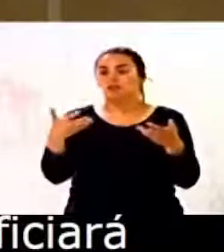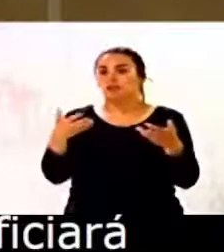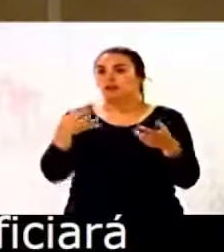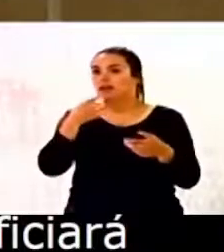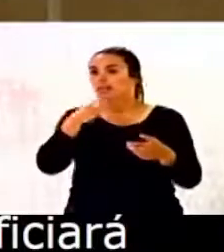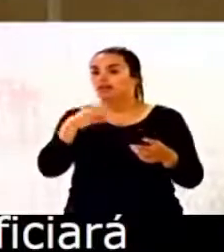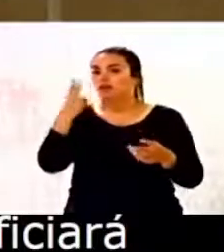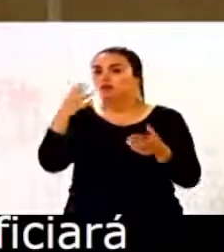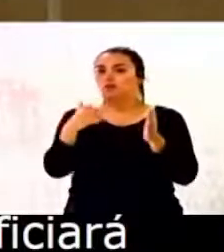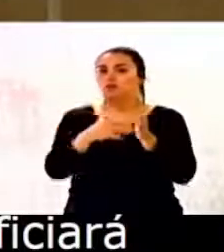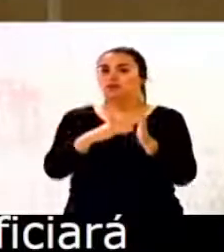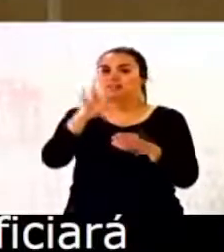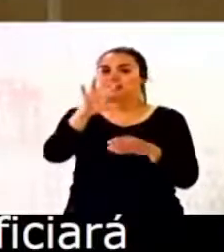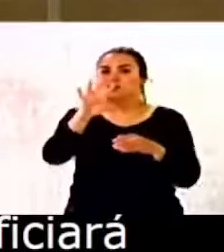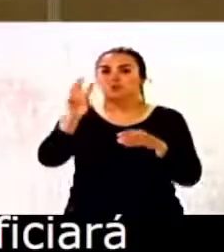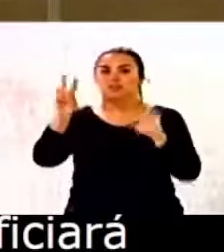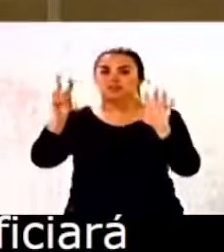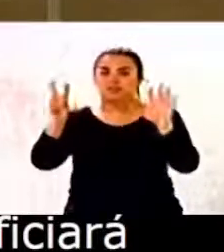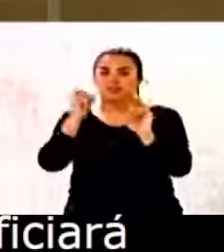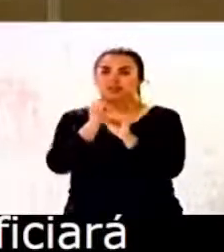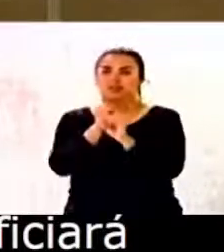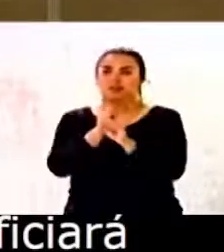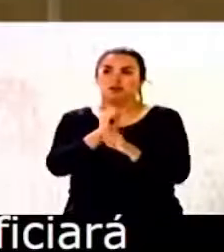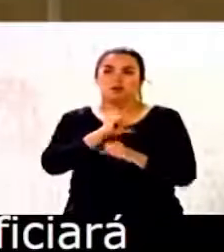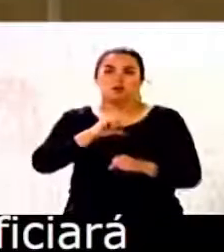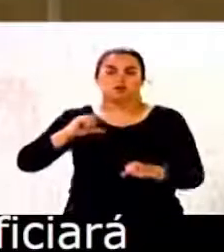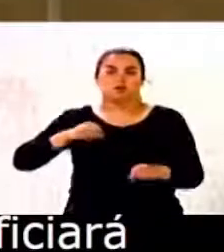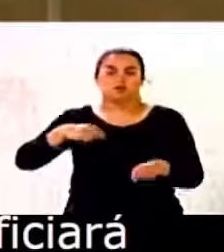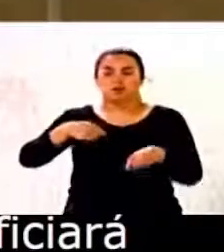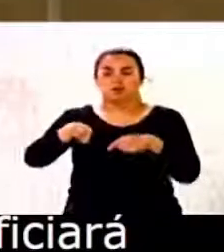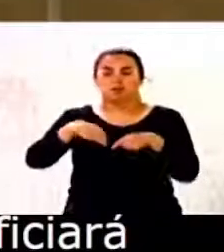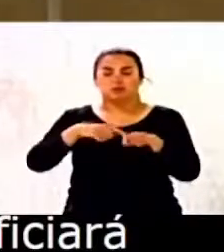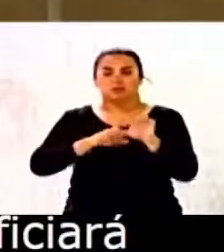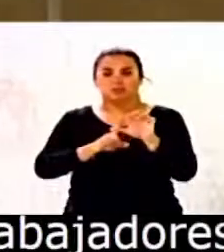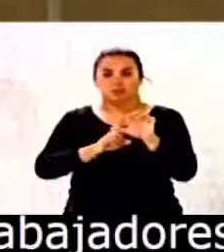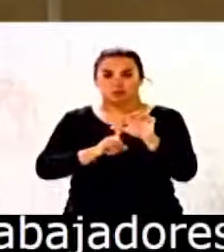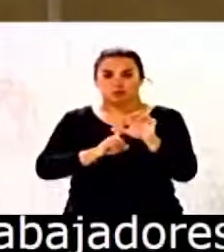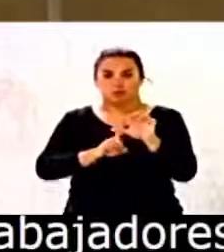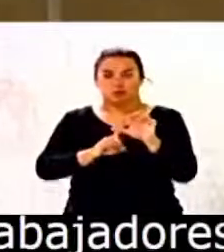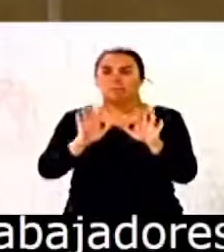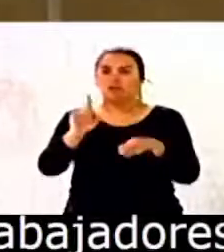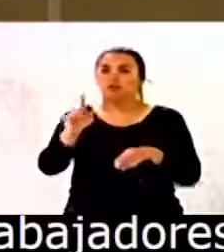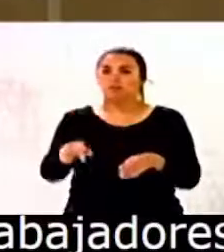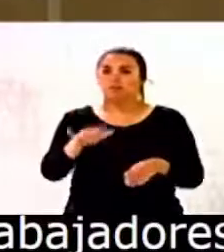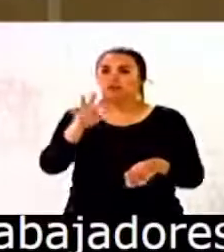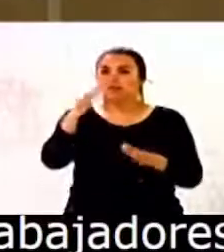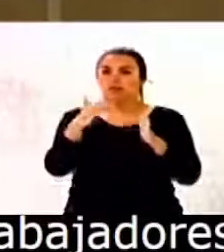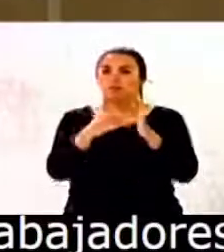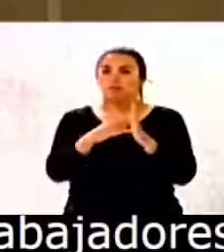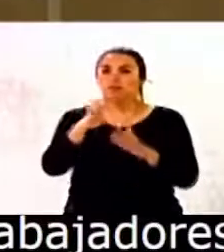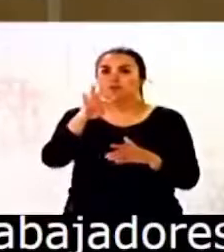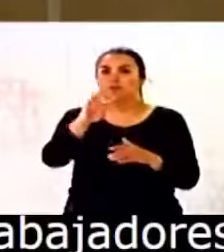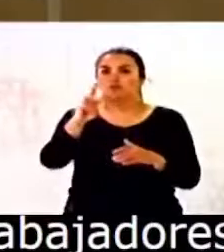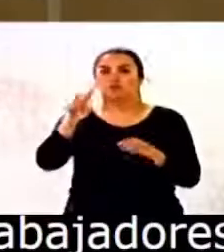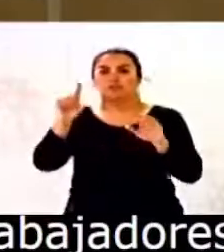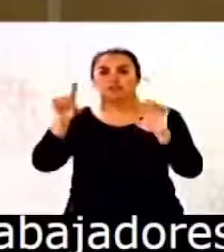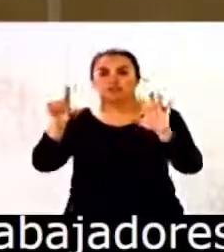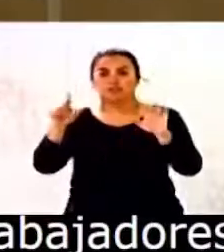a 2.547 trabajadores autónomos del transporte en Extremadura, pero también a